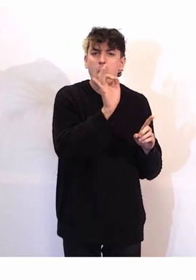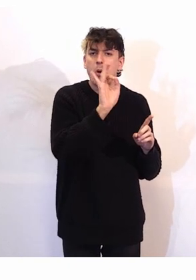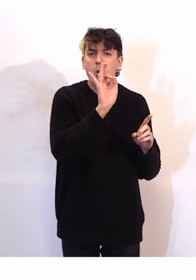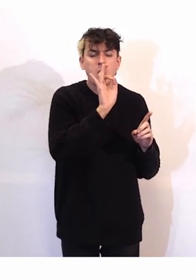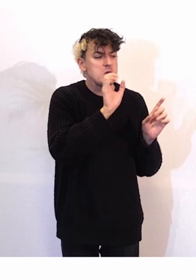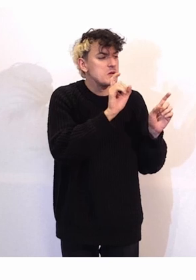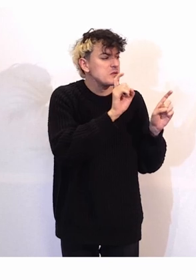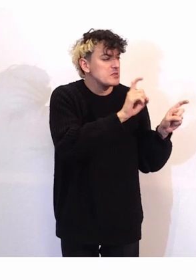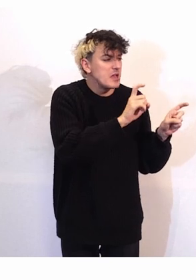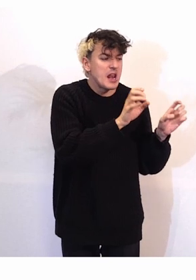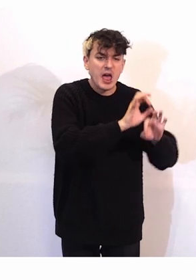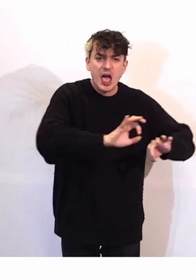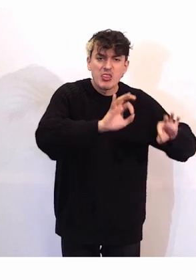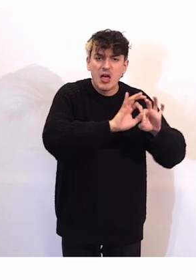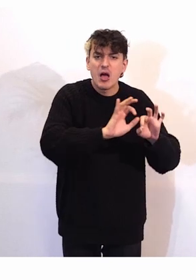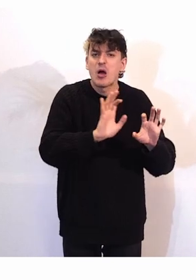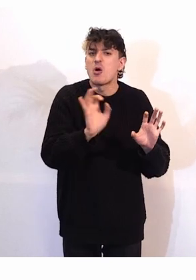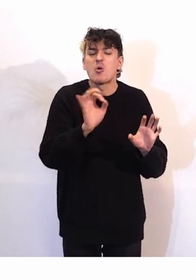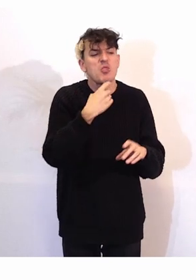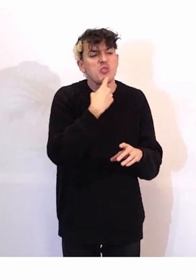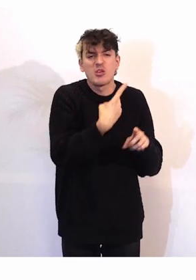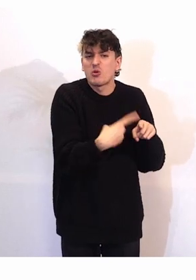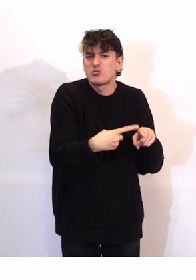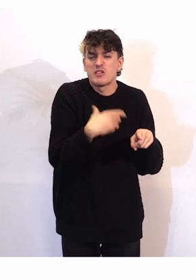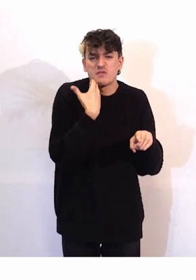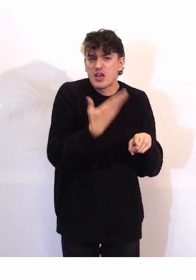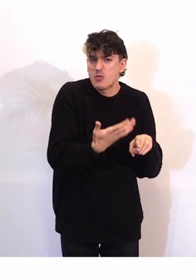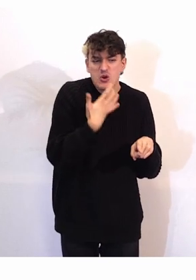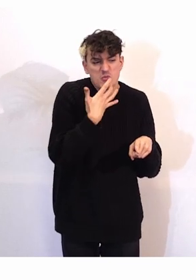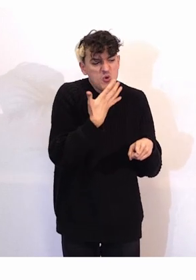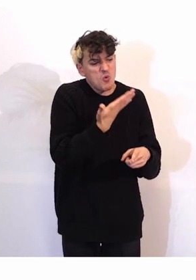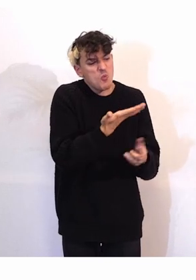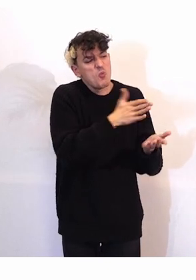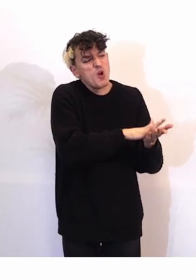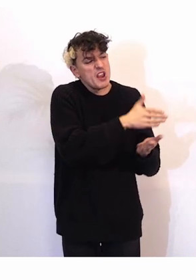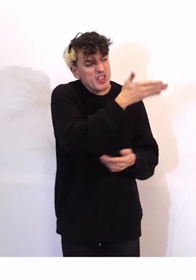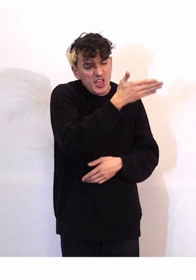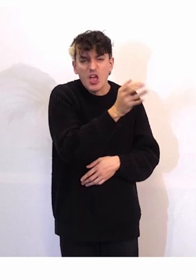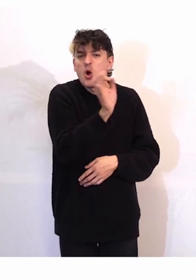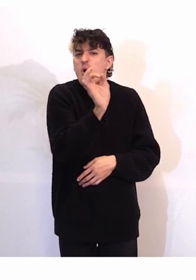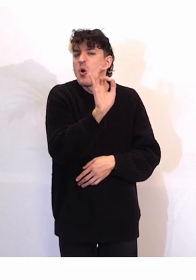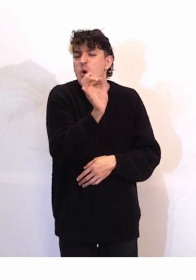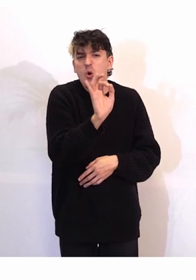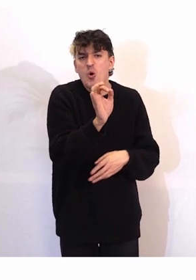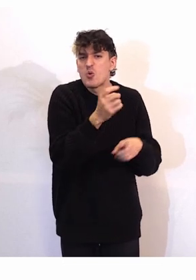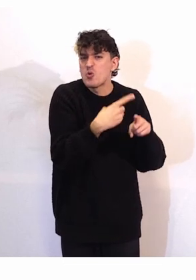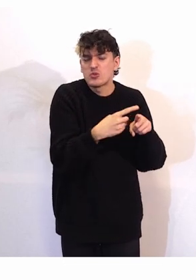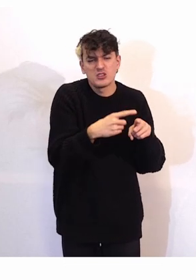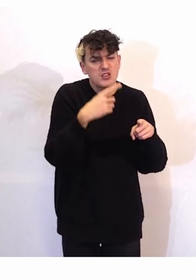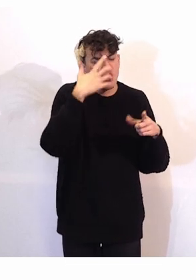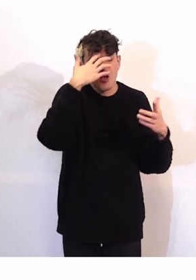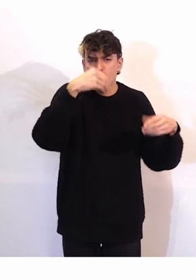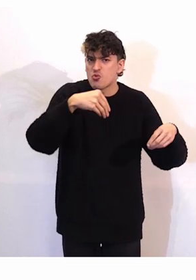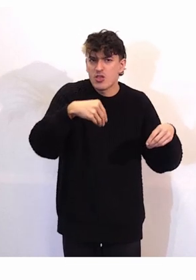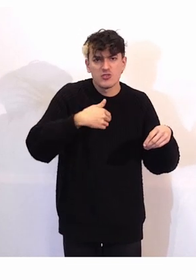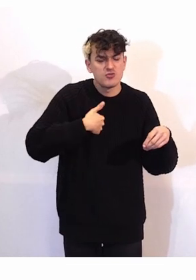la va a criticar o que se muera o alguna cosa de esas absurdas que dicen, pues la verdad, no me